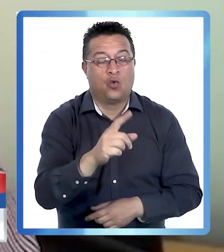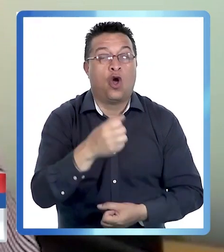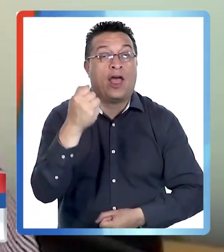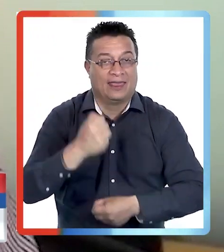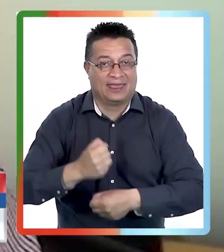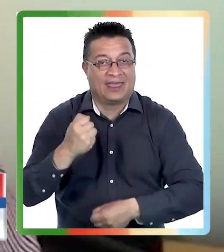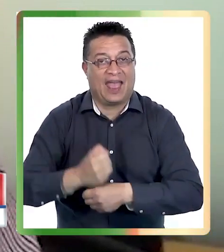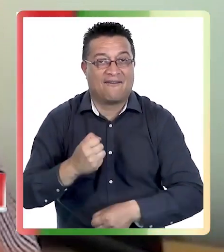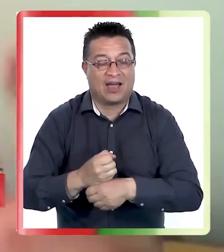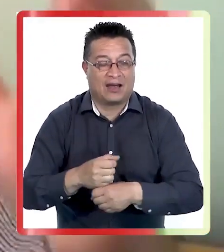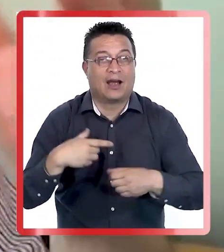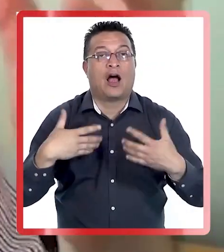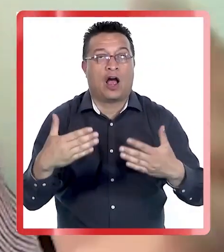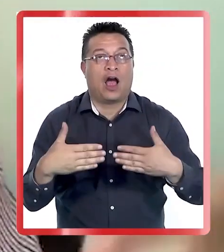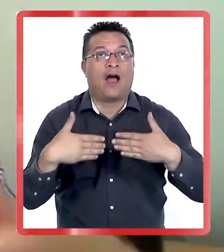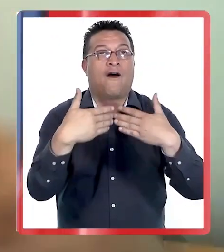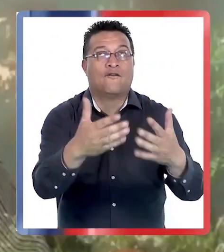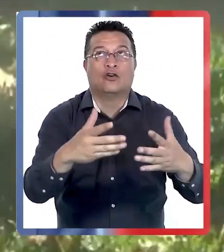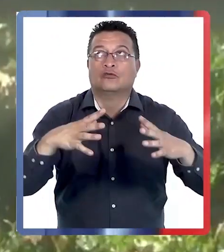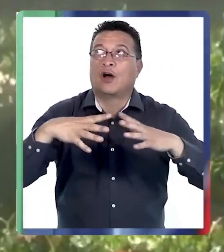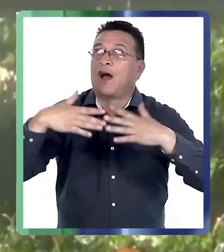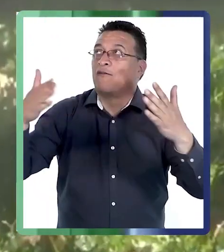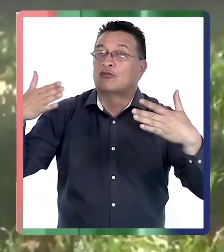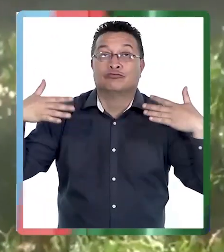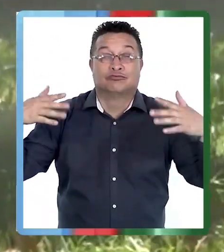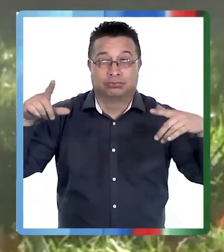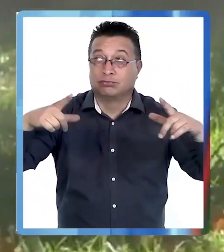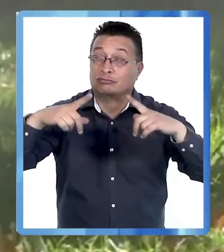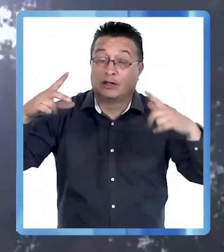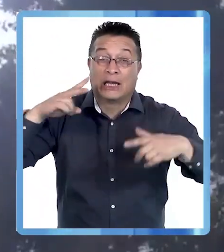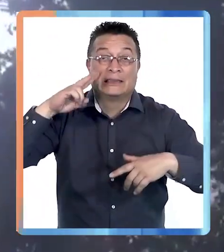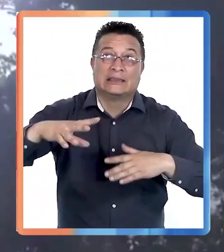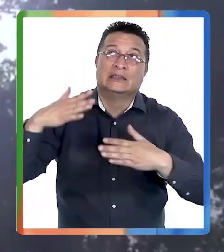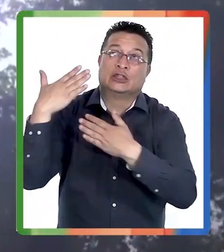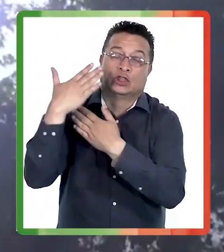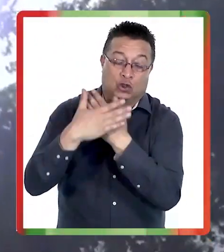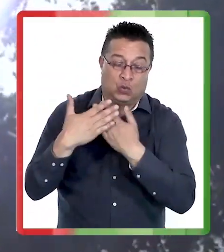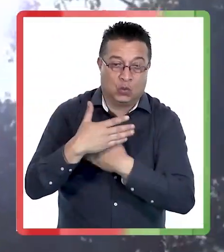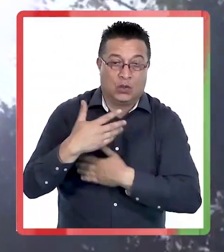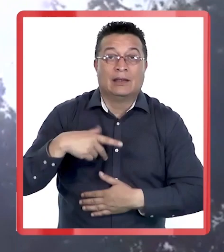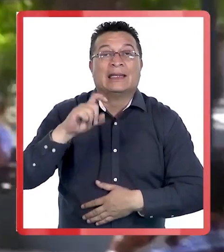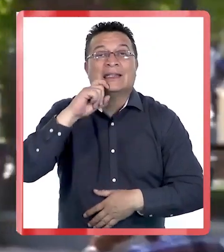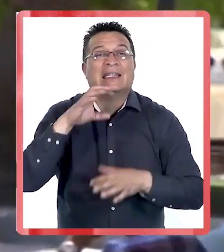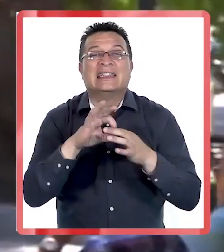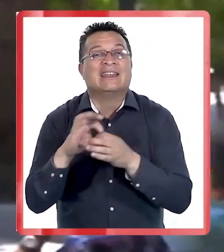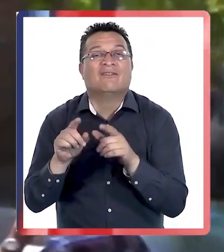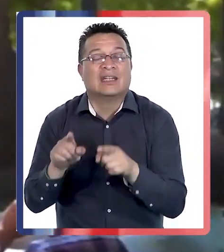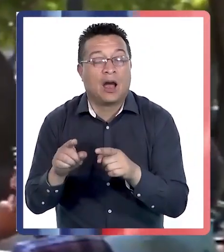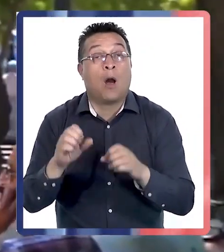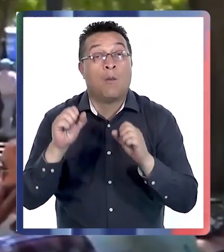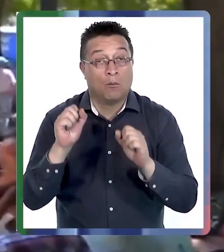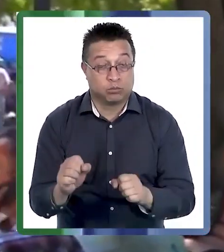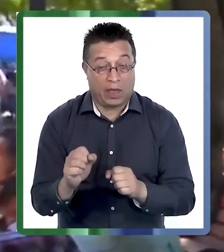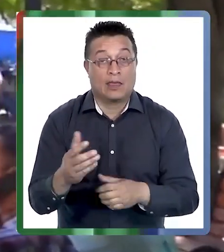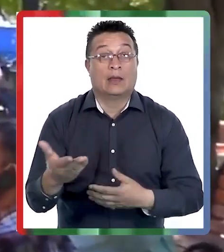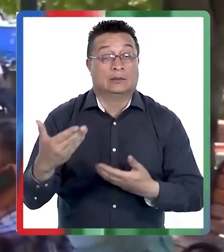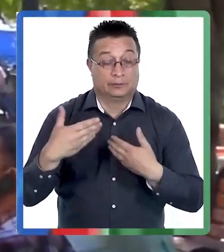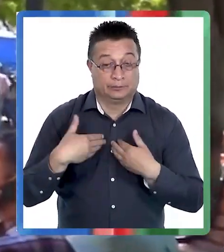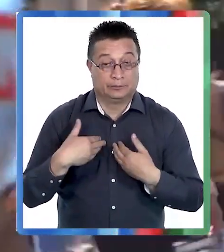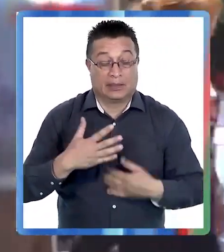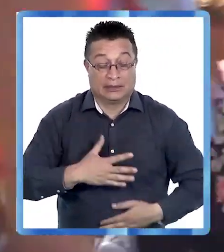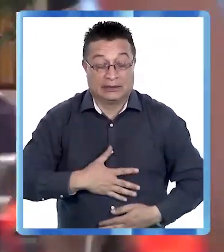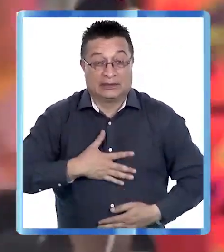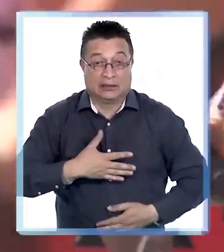que trabajan a la luz y a la atmósfera abierta sin protección. ¿Qué significa esto? Que pueden llegar a